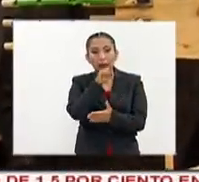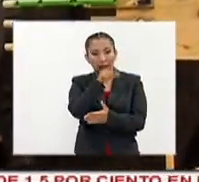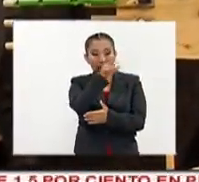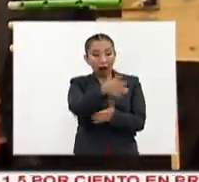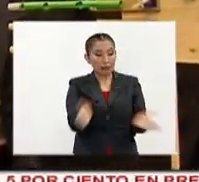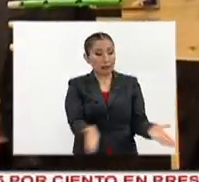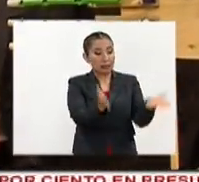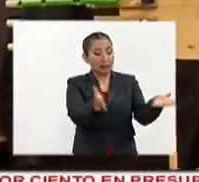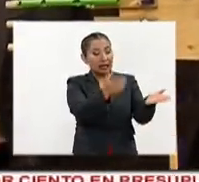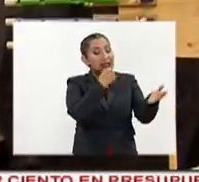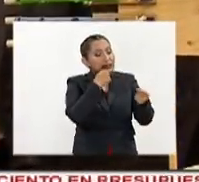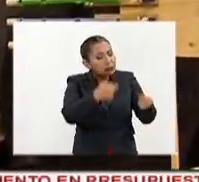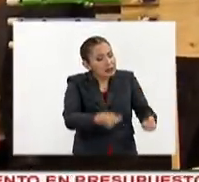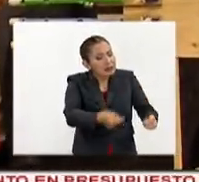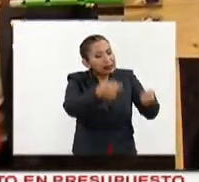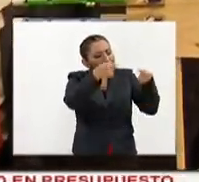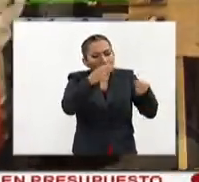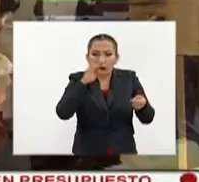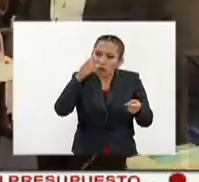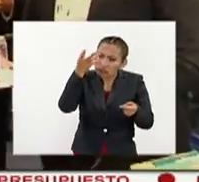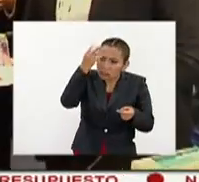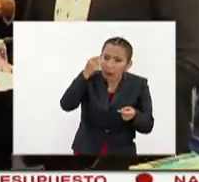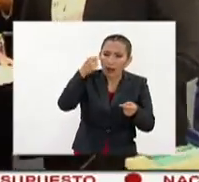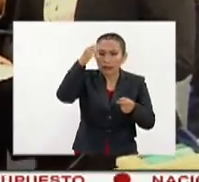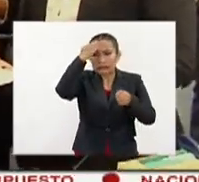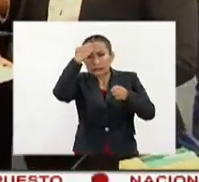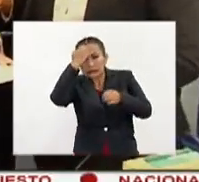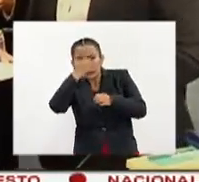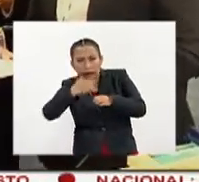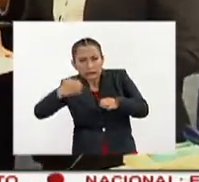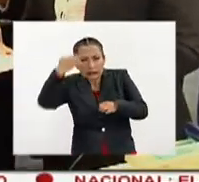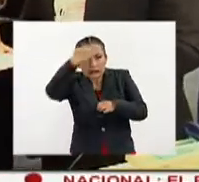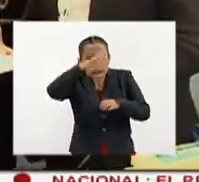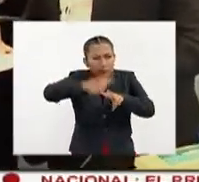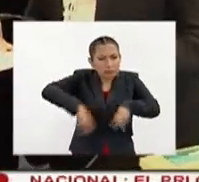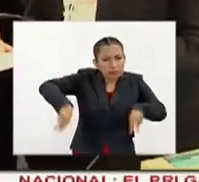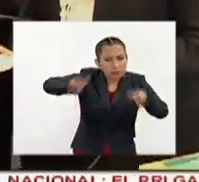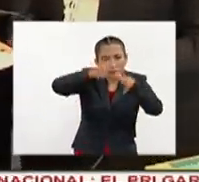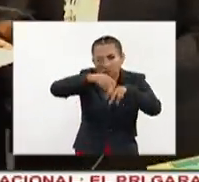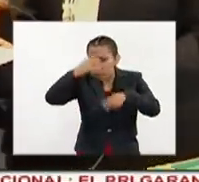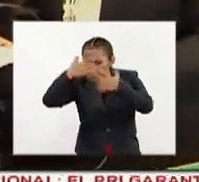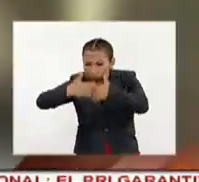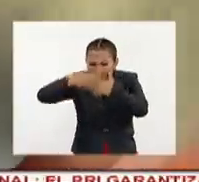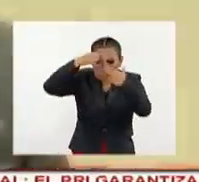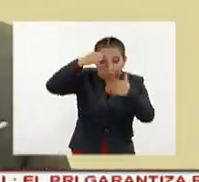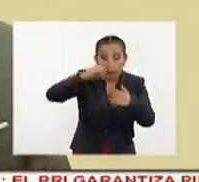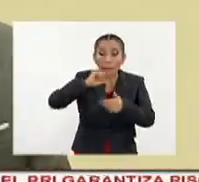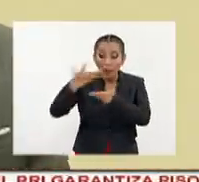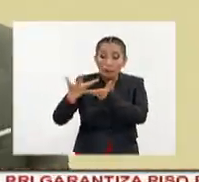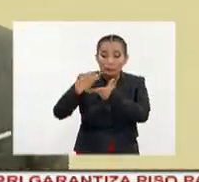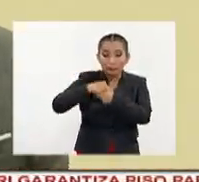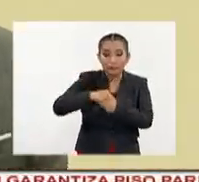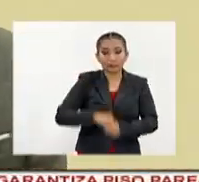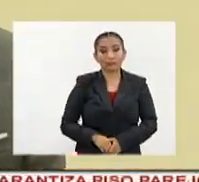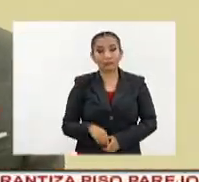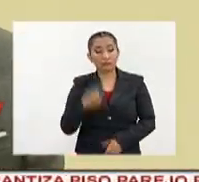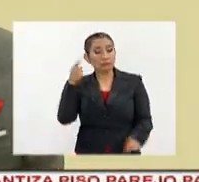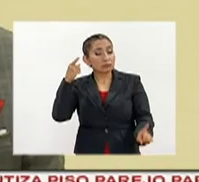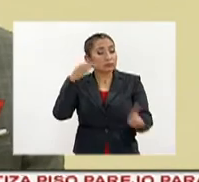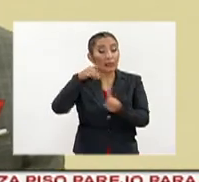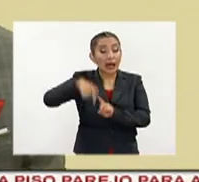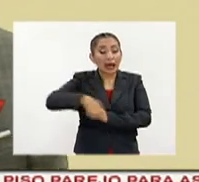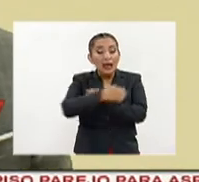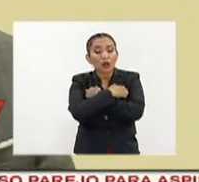de incitar a los pequeños a la lógica y el razonamiento, es también la inclusión. Nuestra misión